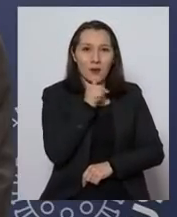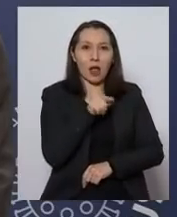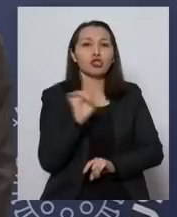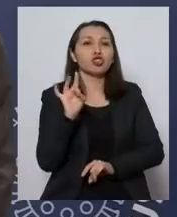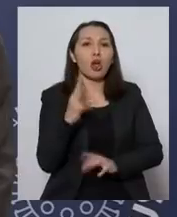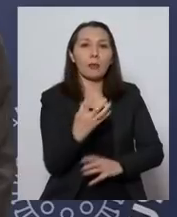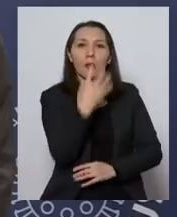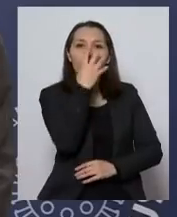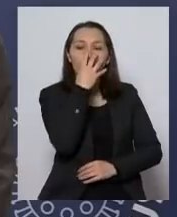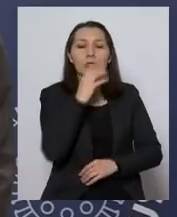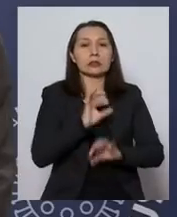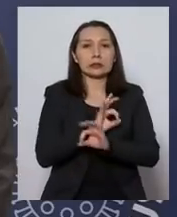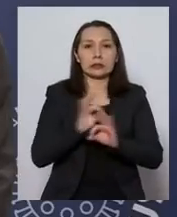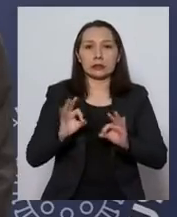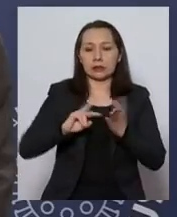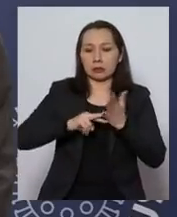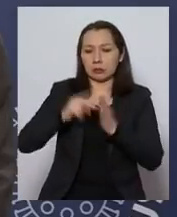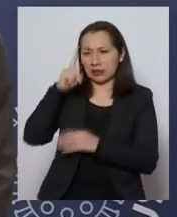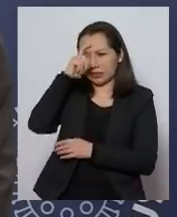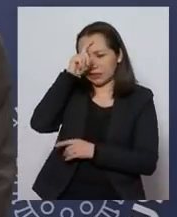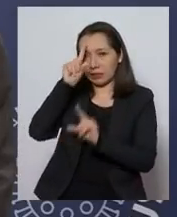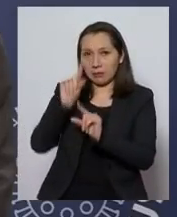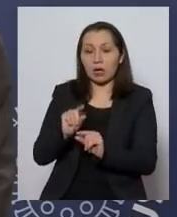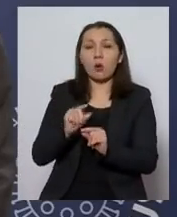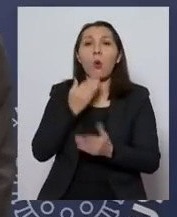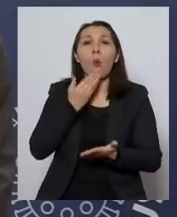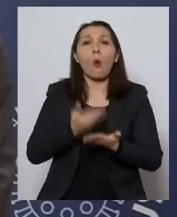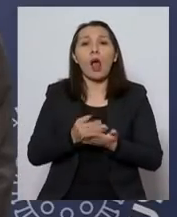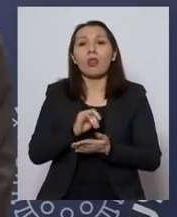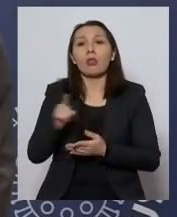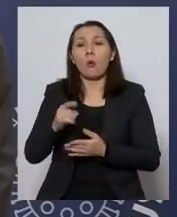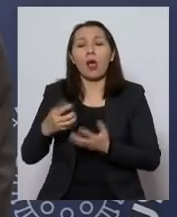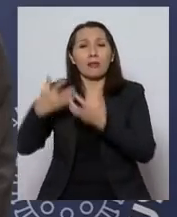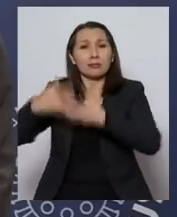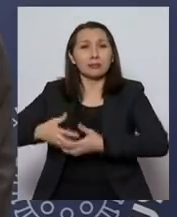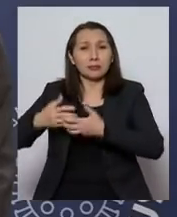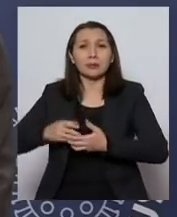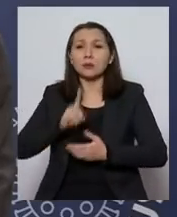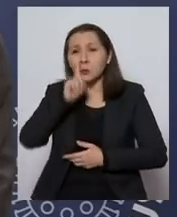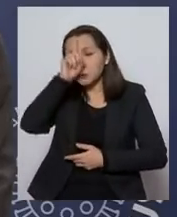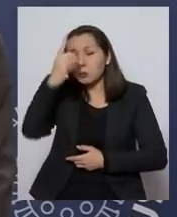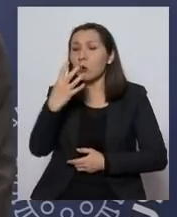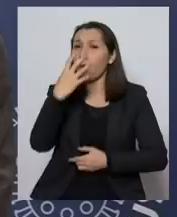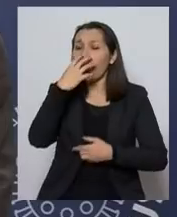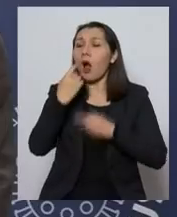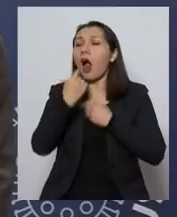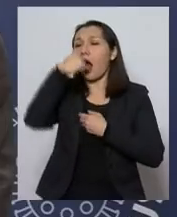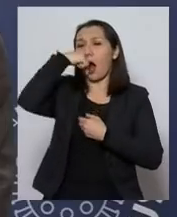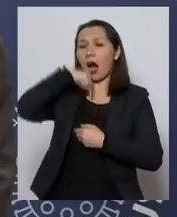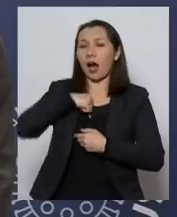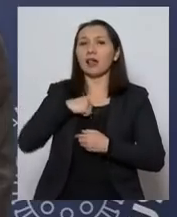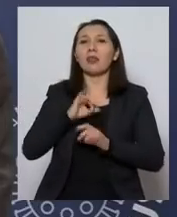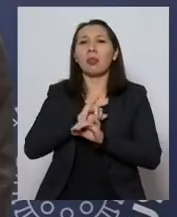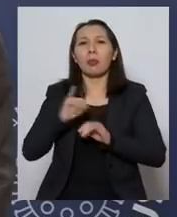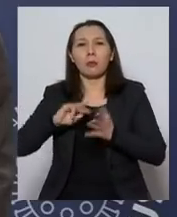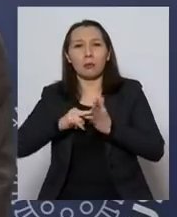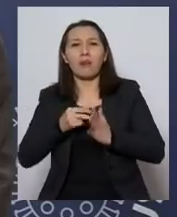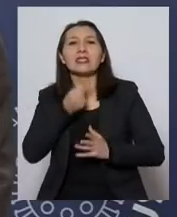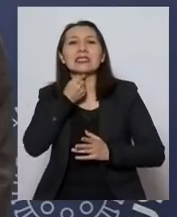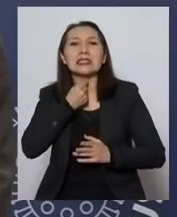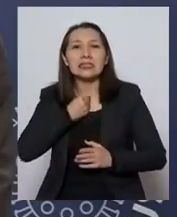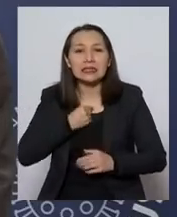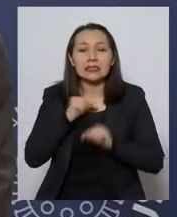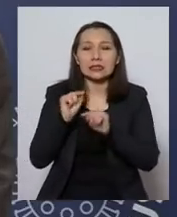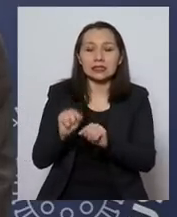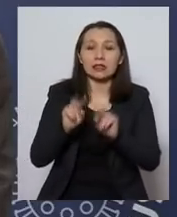permite, ¿no es cierto?, evitar las complicaciones de la ventilación mecánica típicamente invasiva. Y